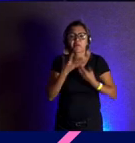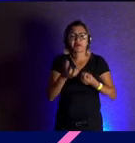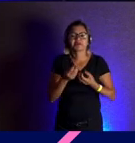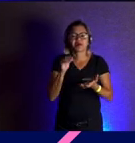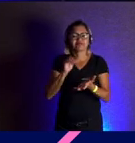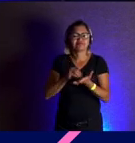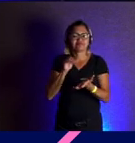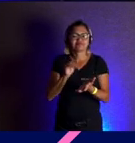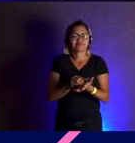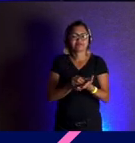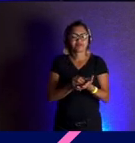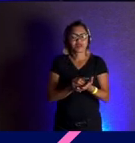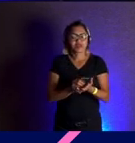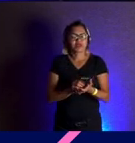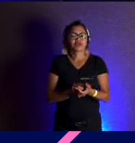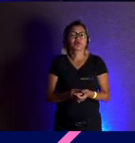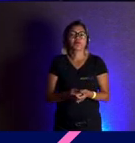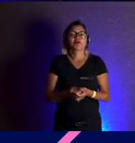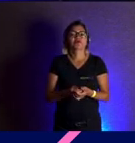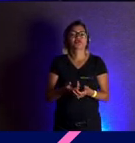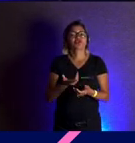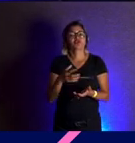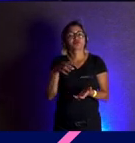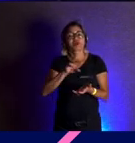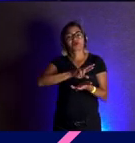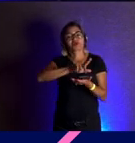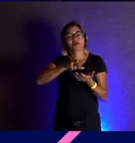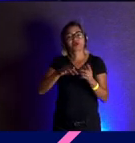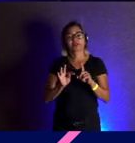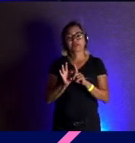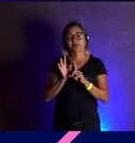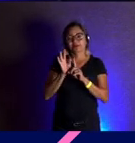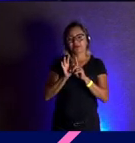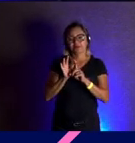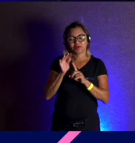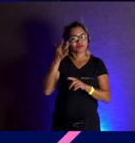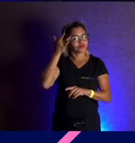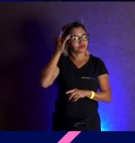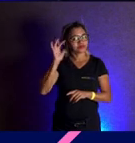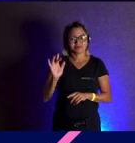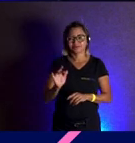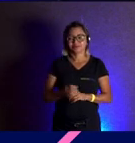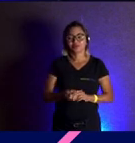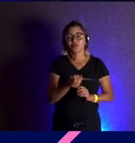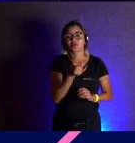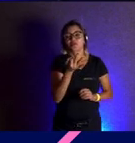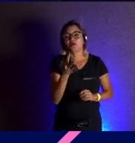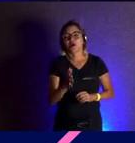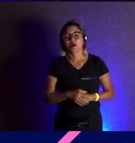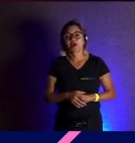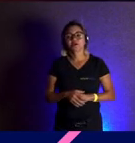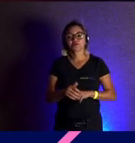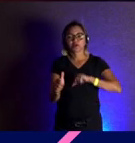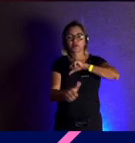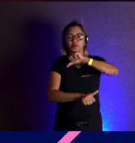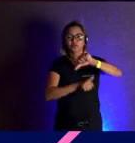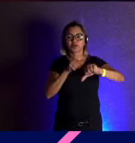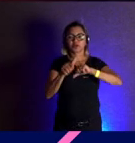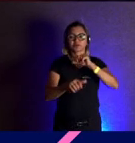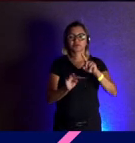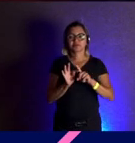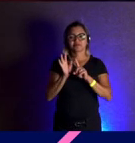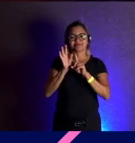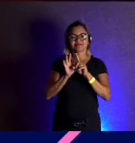de tiempo, no sabemos cómo ver si hay outliers o cuáles son las incidencias y los efectos del cambio climático. Es